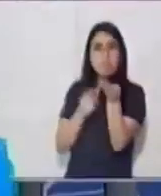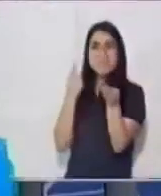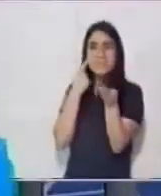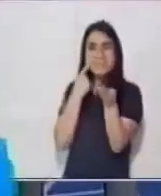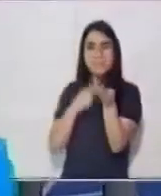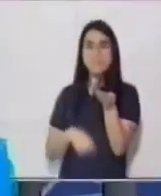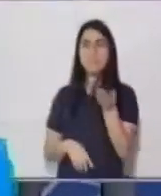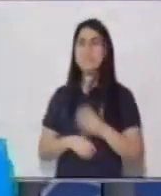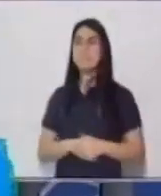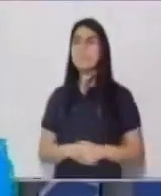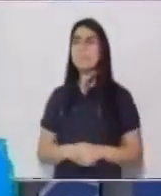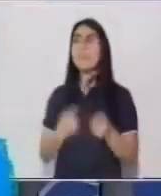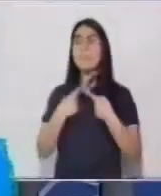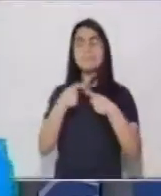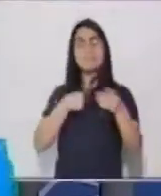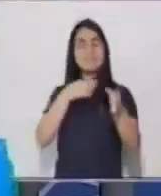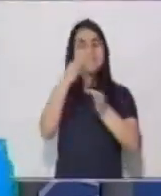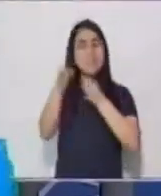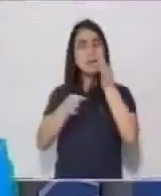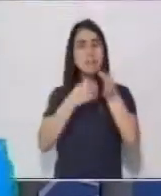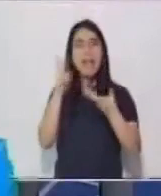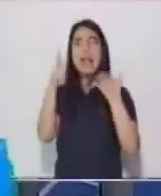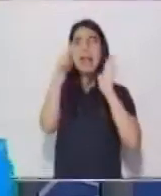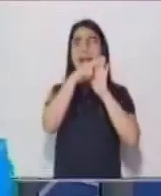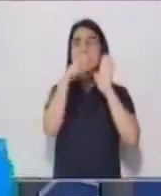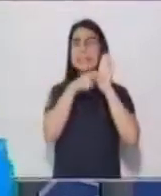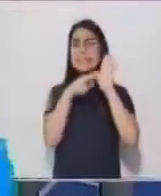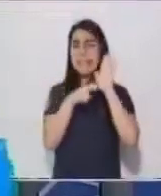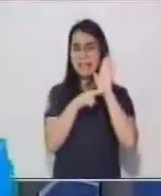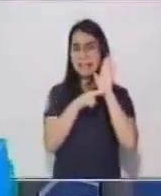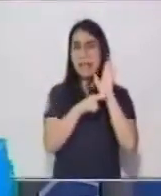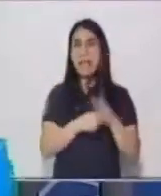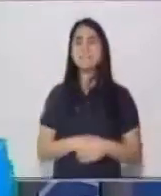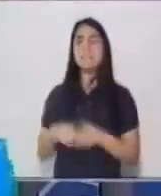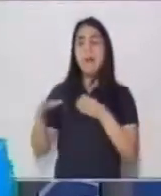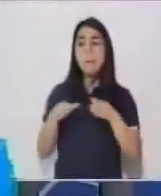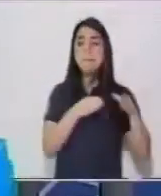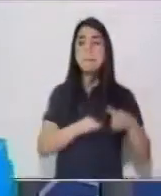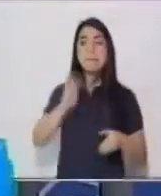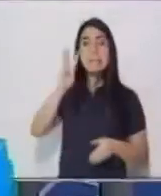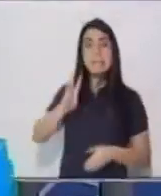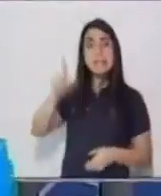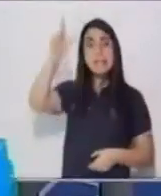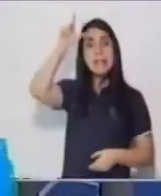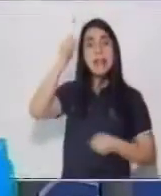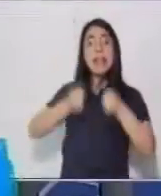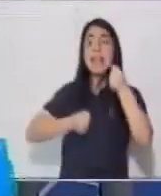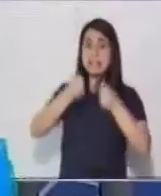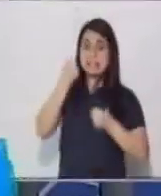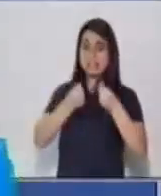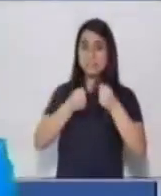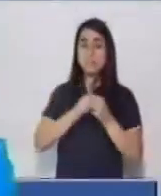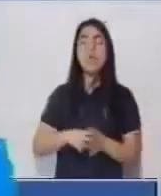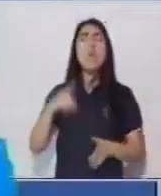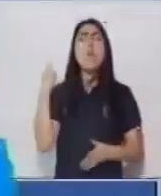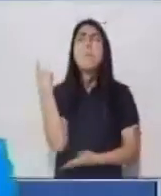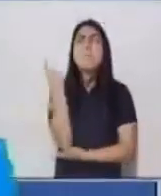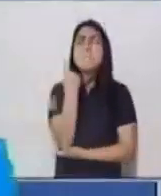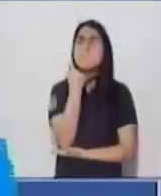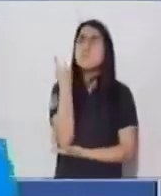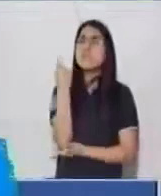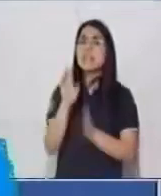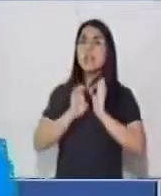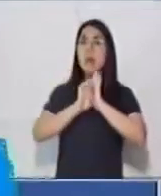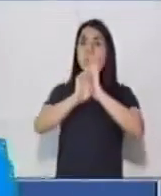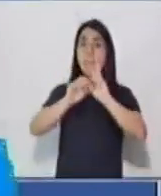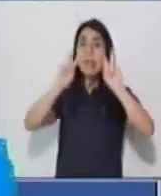la receta del postre del 3 leches es el siguiente. Los ingredientes. Un dato importante cuando realizamos pastelería